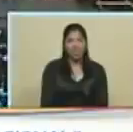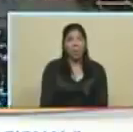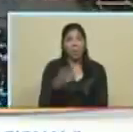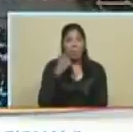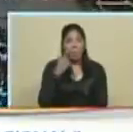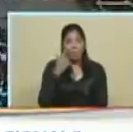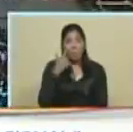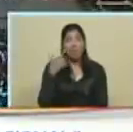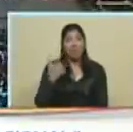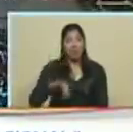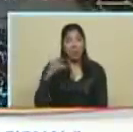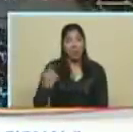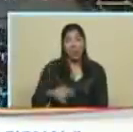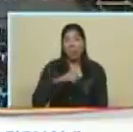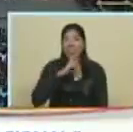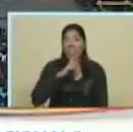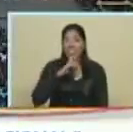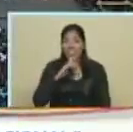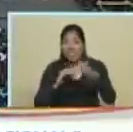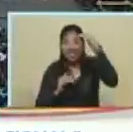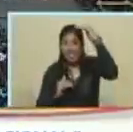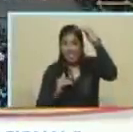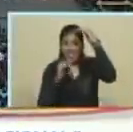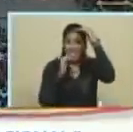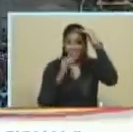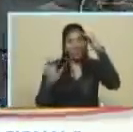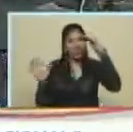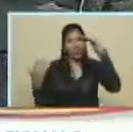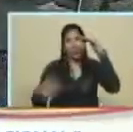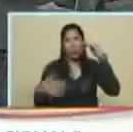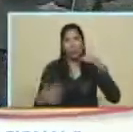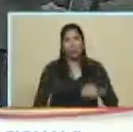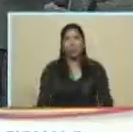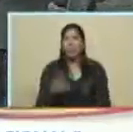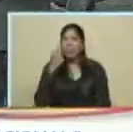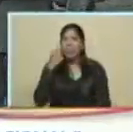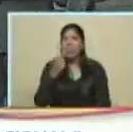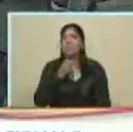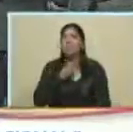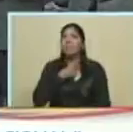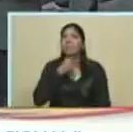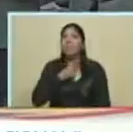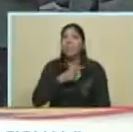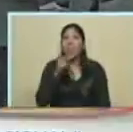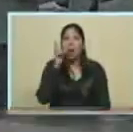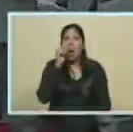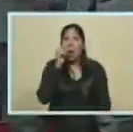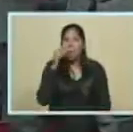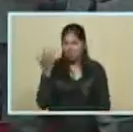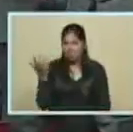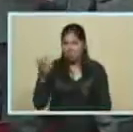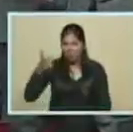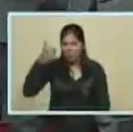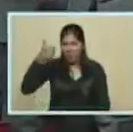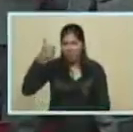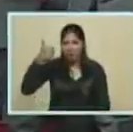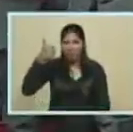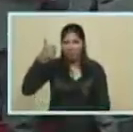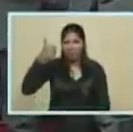Pusieron la vara alta, compadre. ¿Cómo está la garganta de los hombres? ¿Está